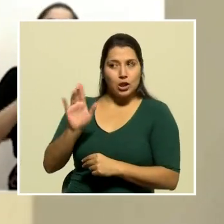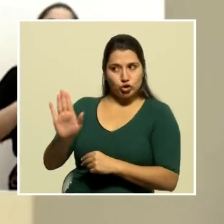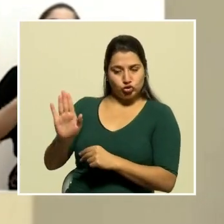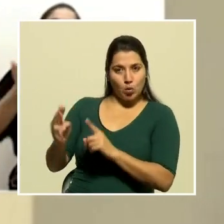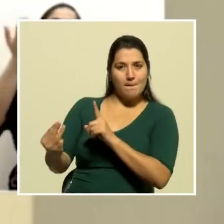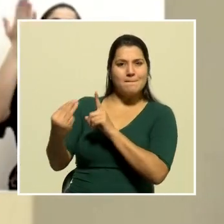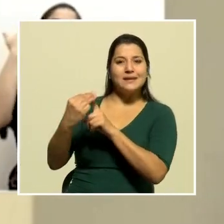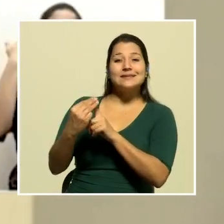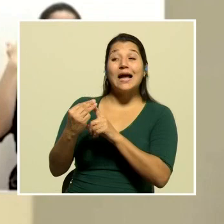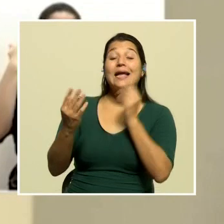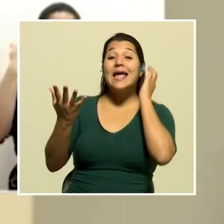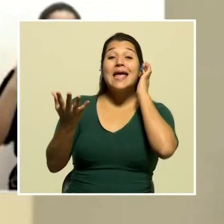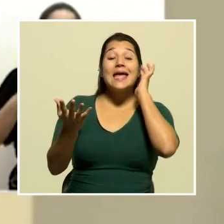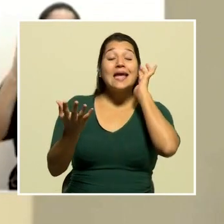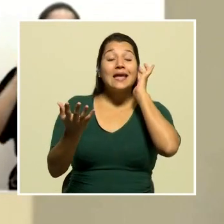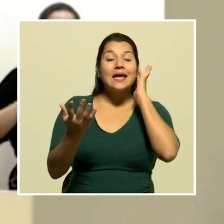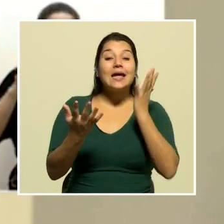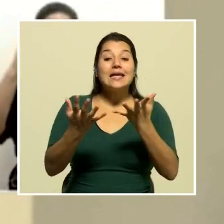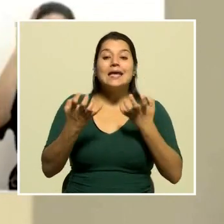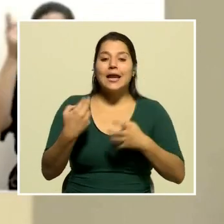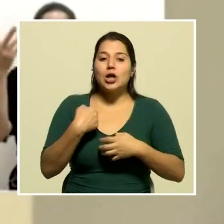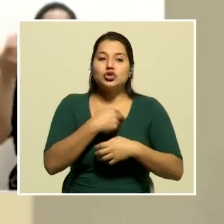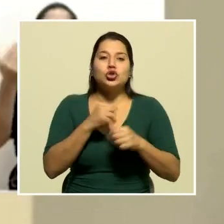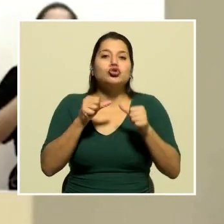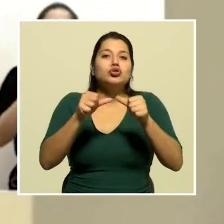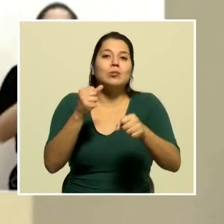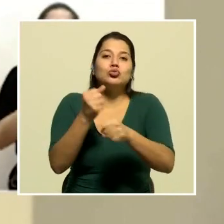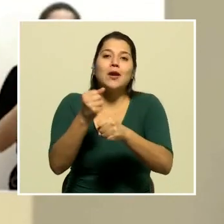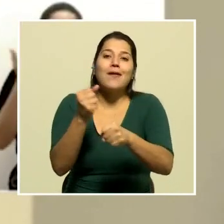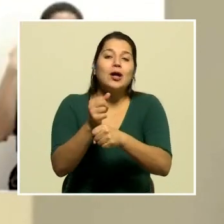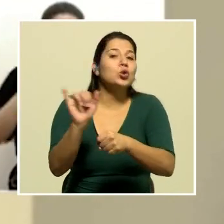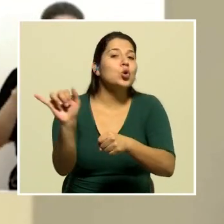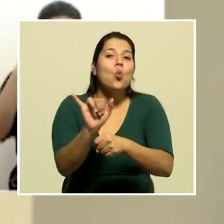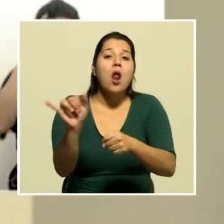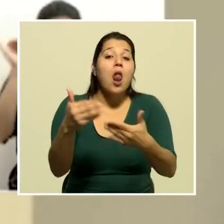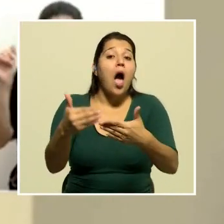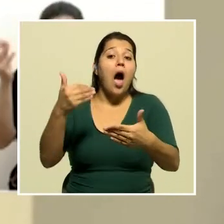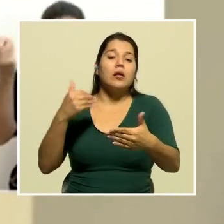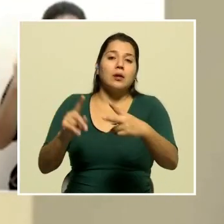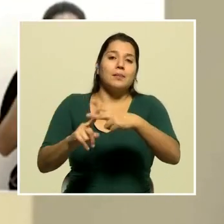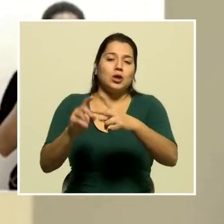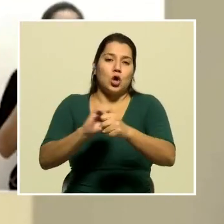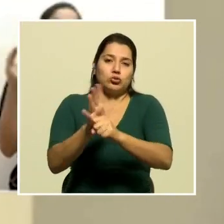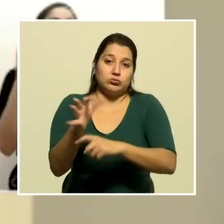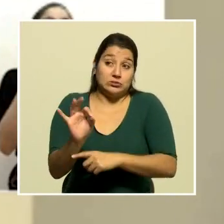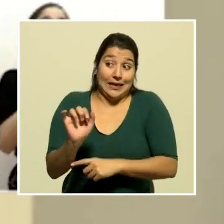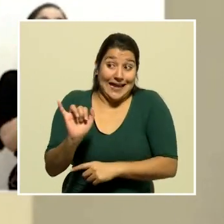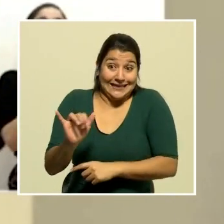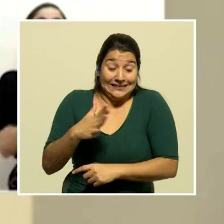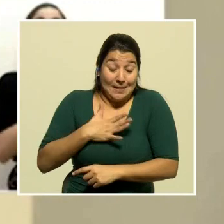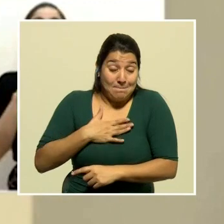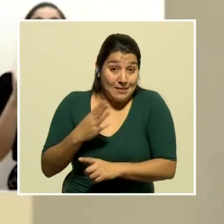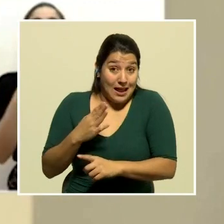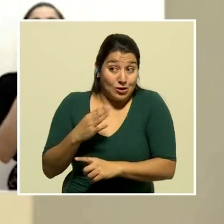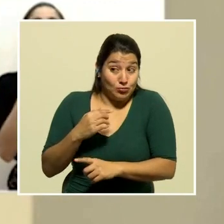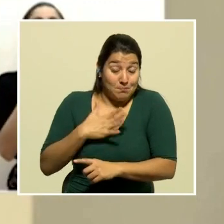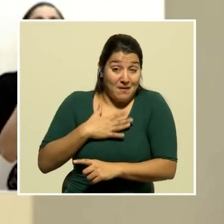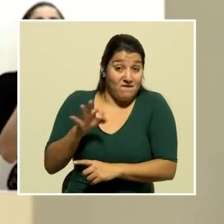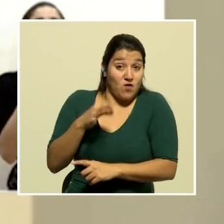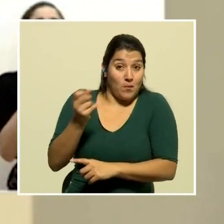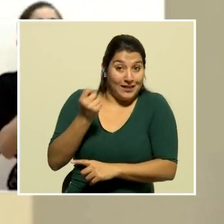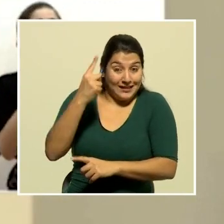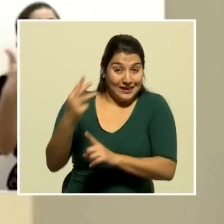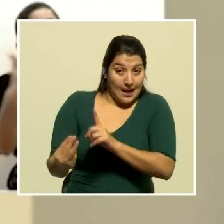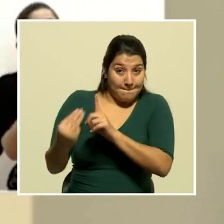original de las cosas pre-pandemia. Y ese es el mensaje que yo he recibido. Preferiría las autoridades de Nicaragua que los